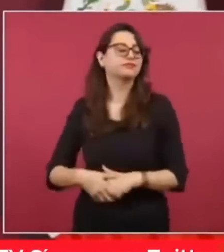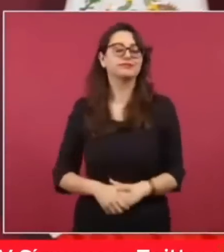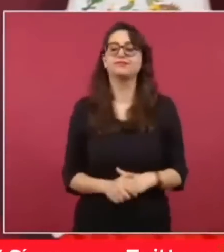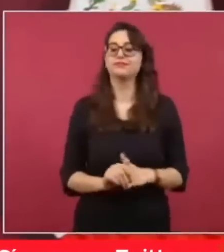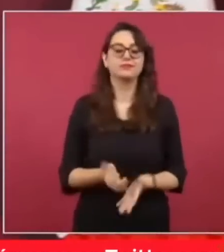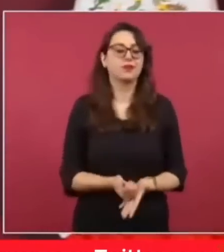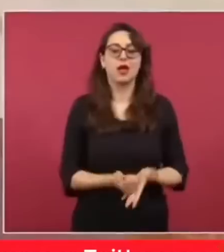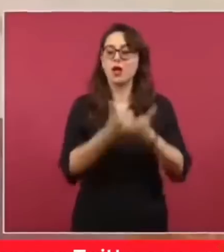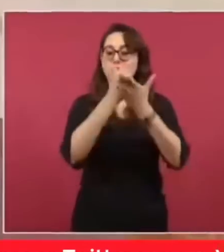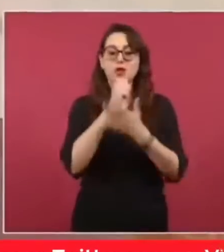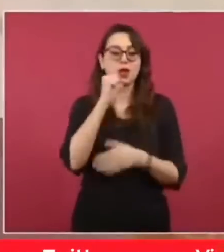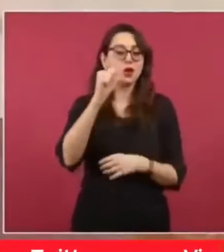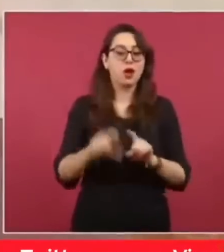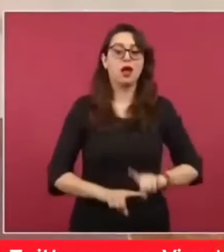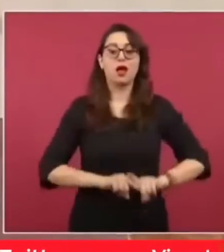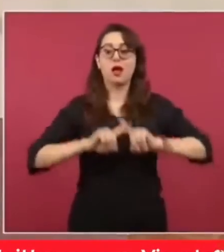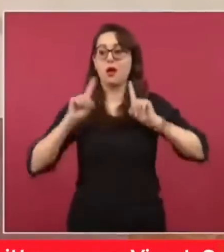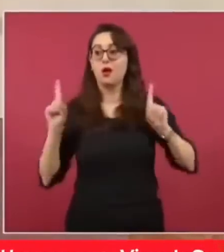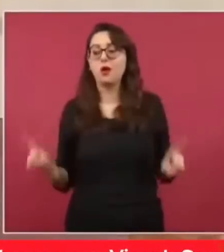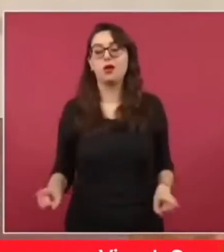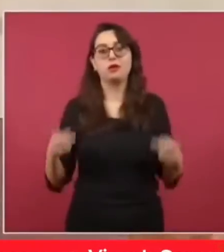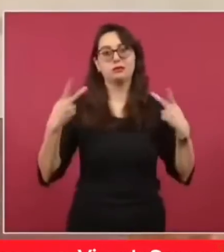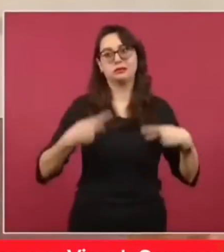a las instituciones, las perjudica.